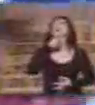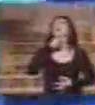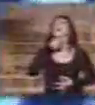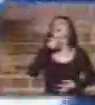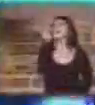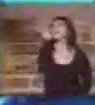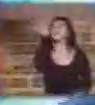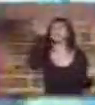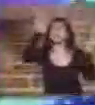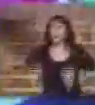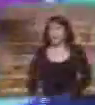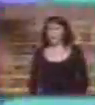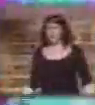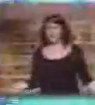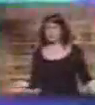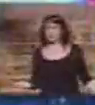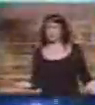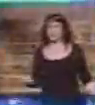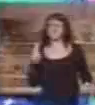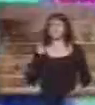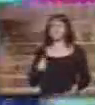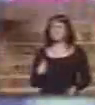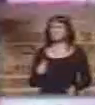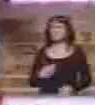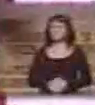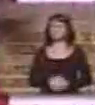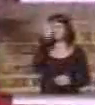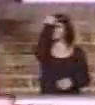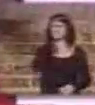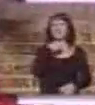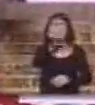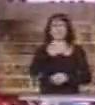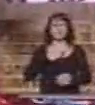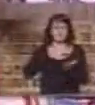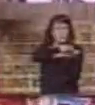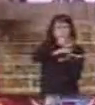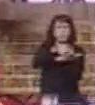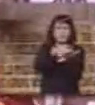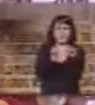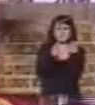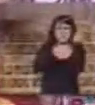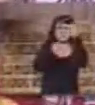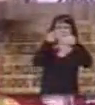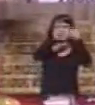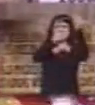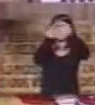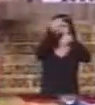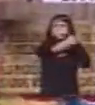No creas que a la ETA critico, me ahogo con la hipoteca, subió otra vez el